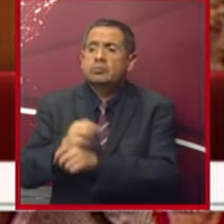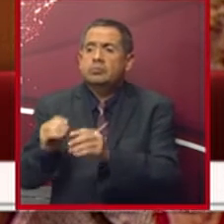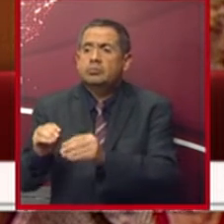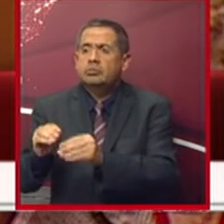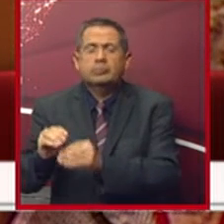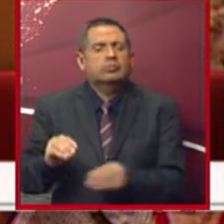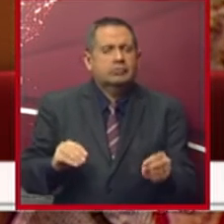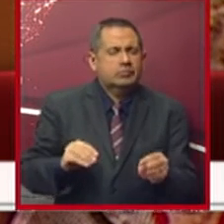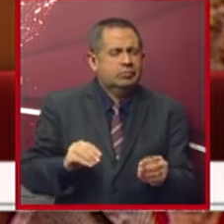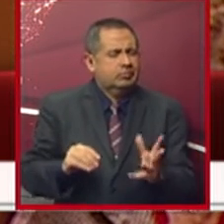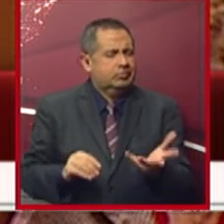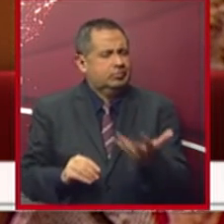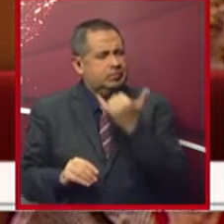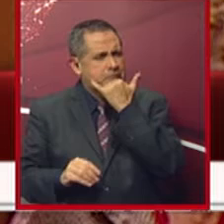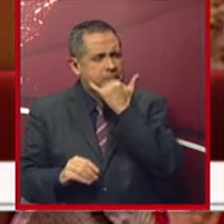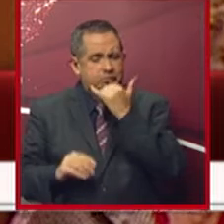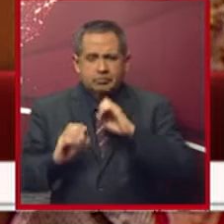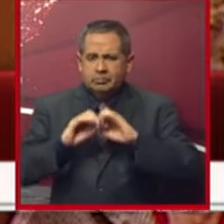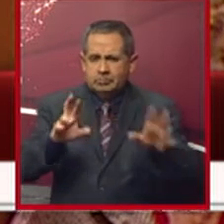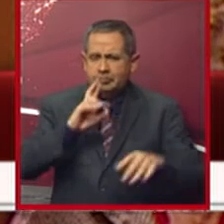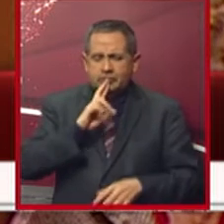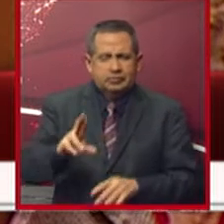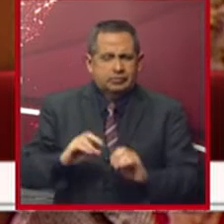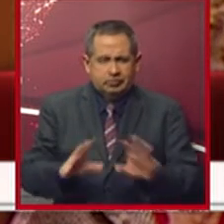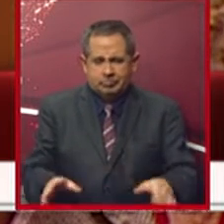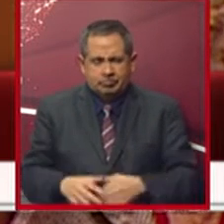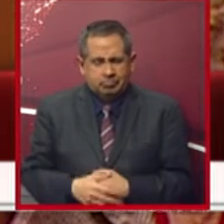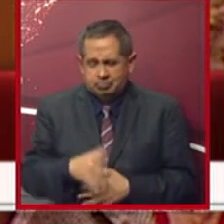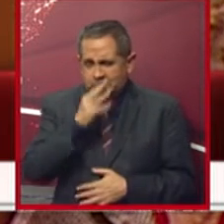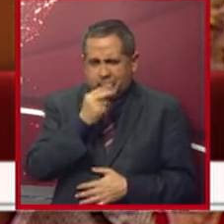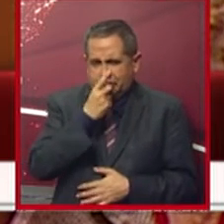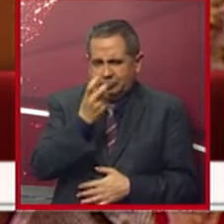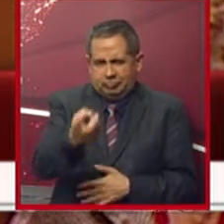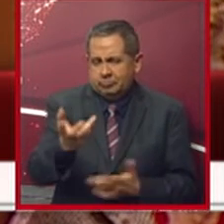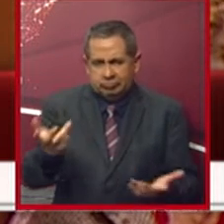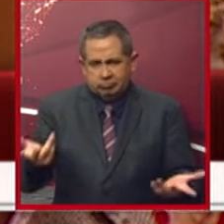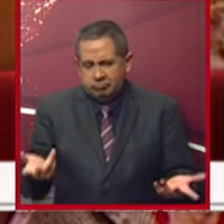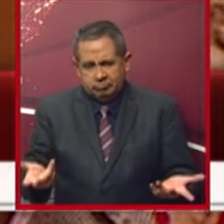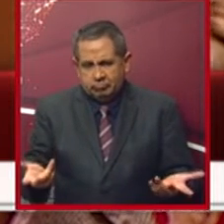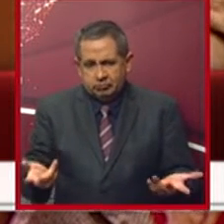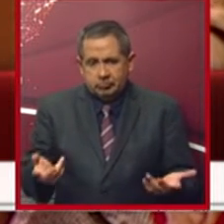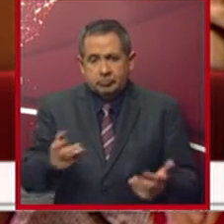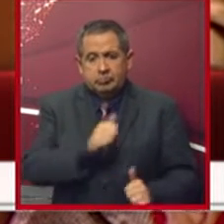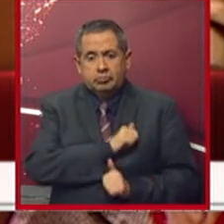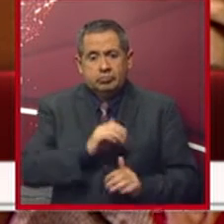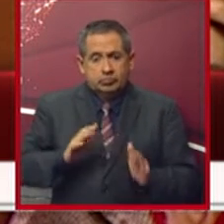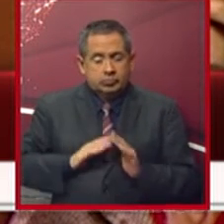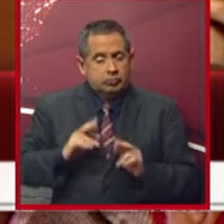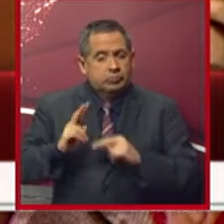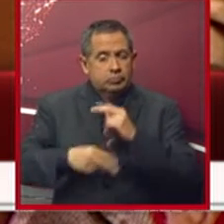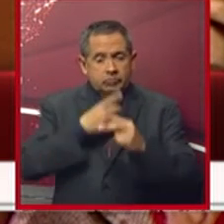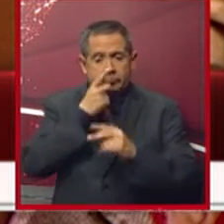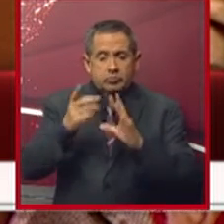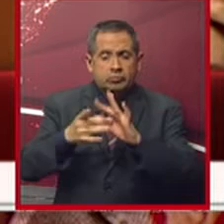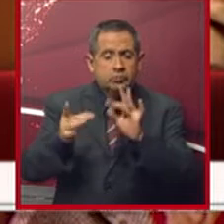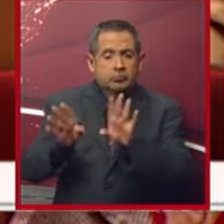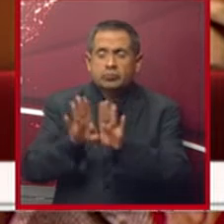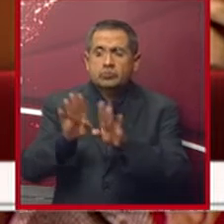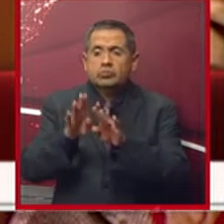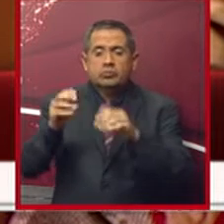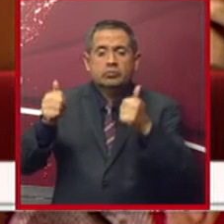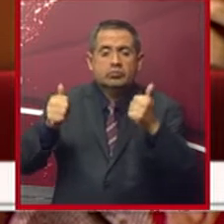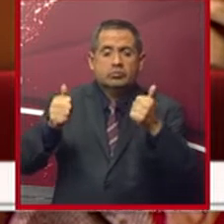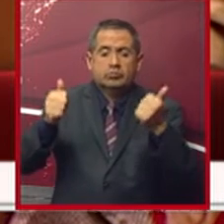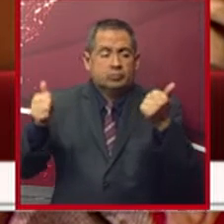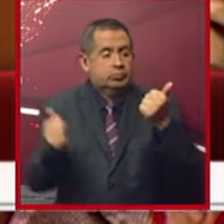respuesta pues, es bastante evidente, pero es impronunciable. los militares, hay que decirlo, los militares no quieren estar